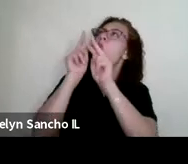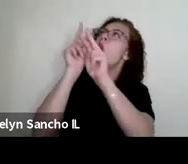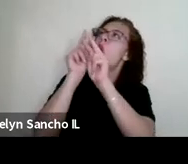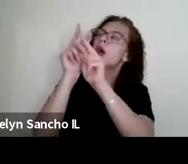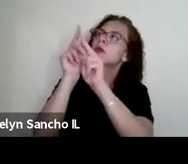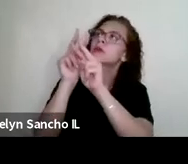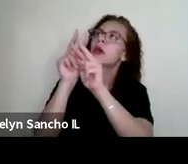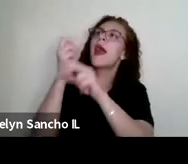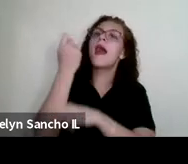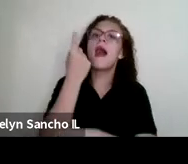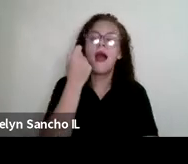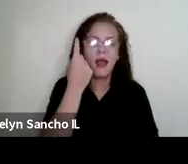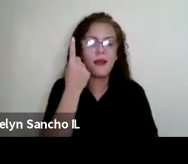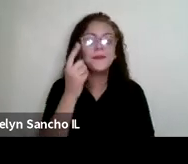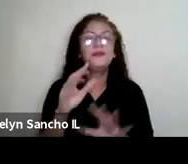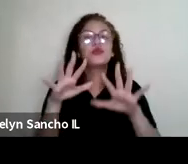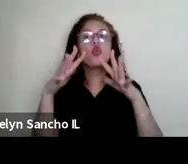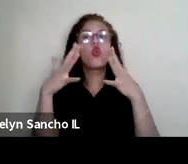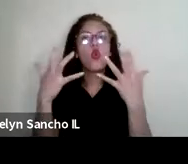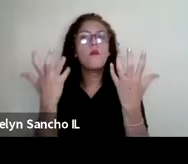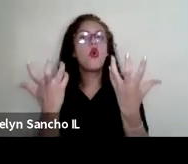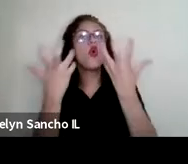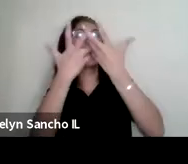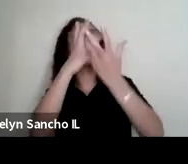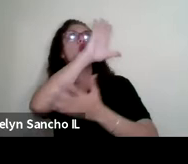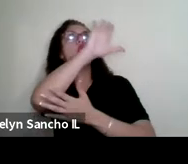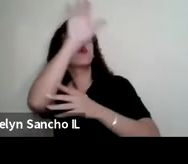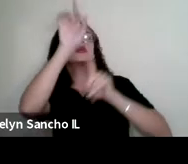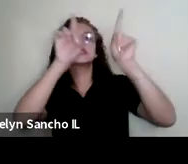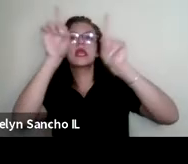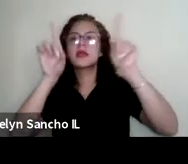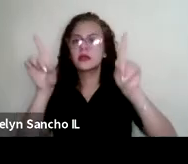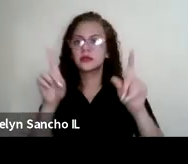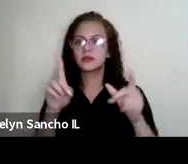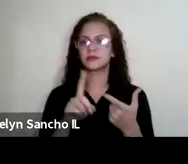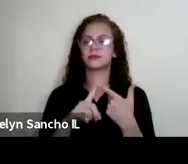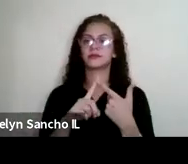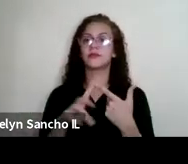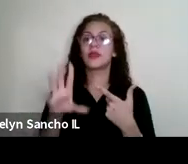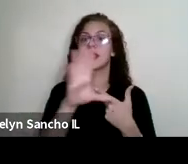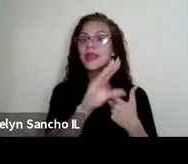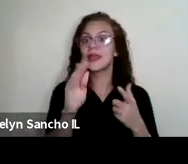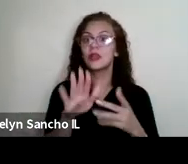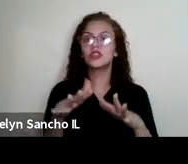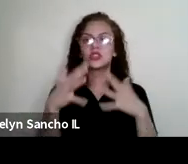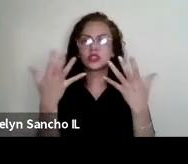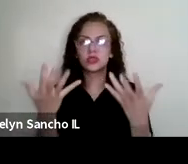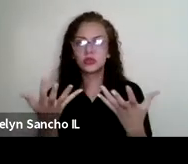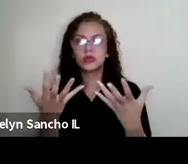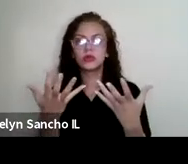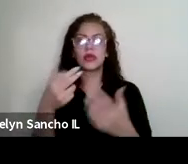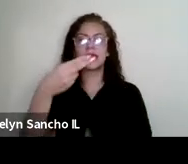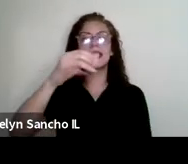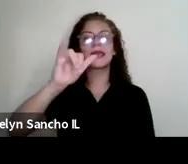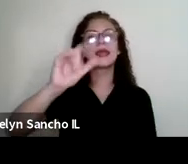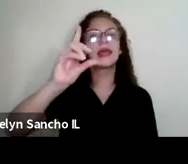a comprender cómo era la composición de las estrellas y cómo se comportaba el hidrógeno